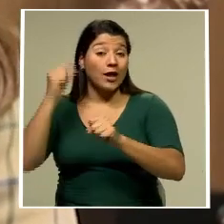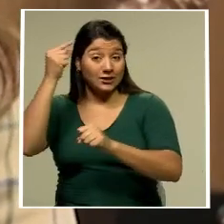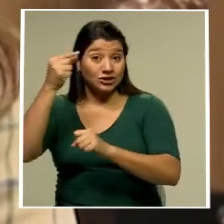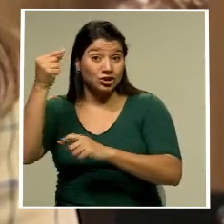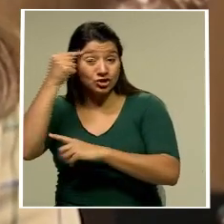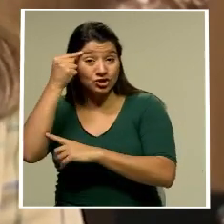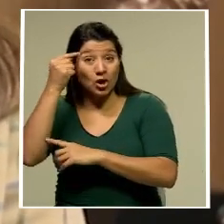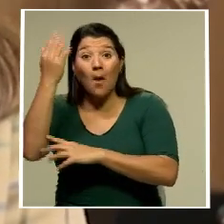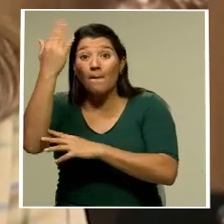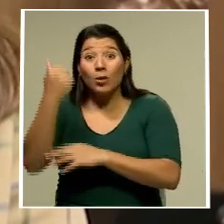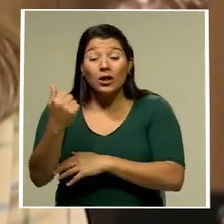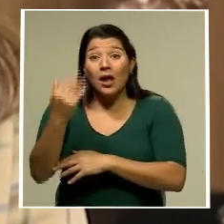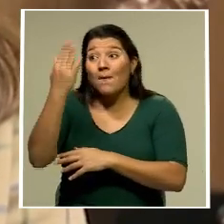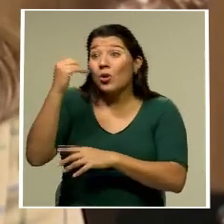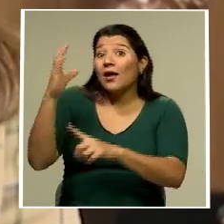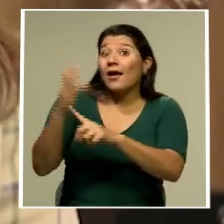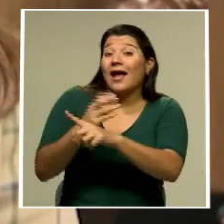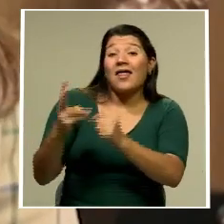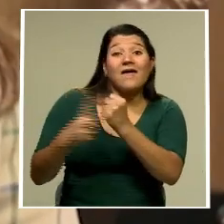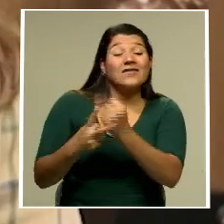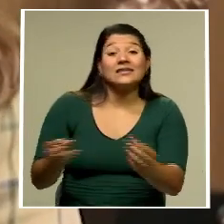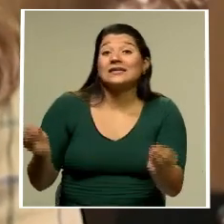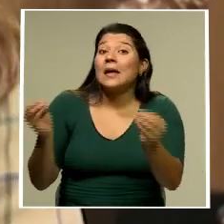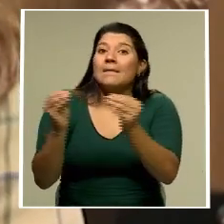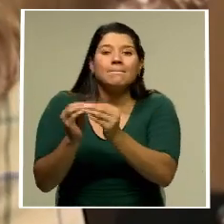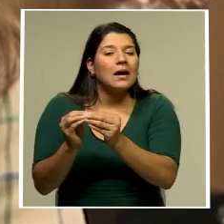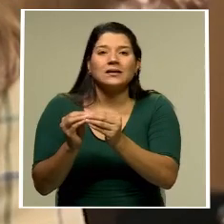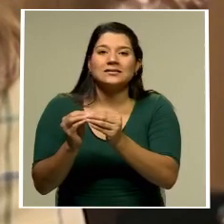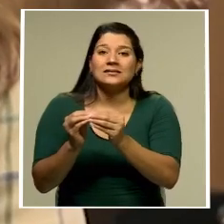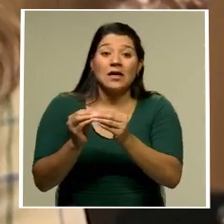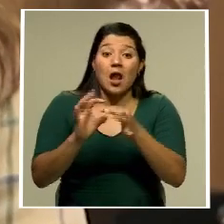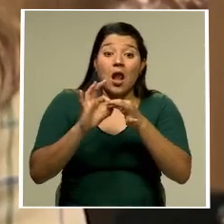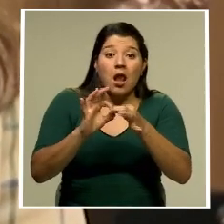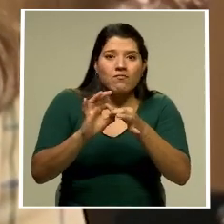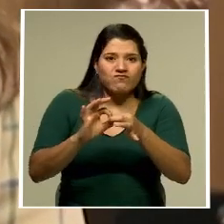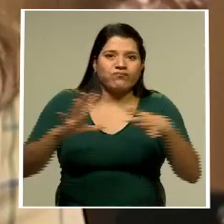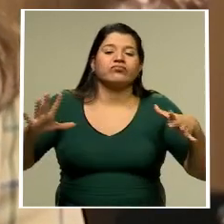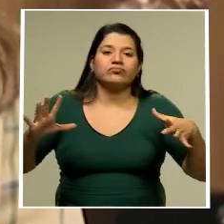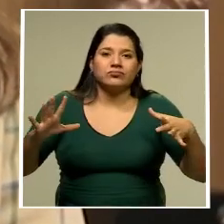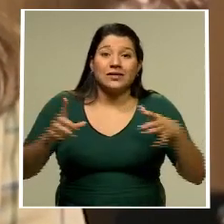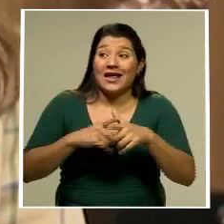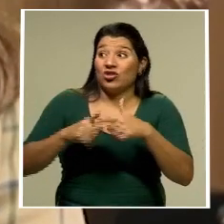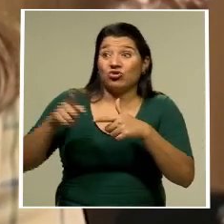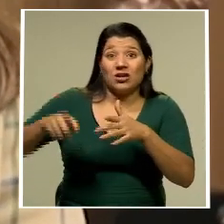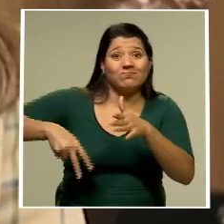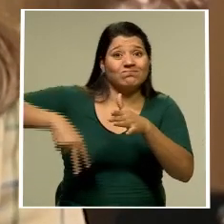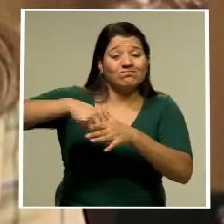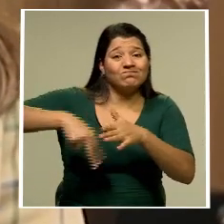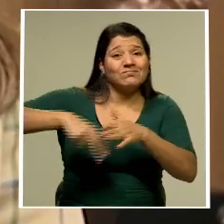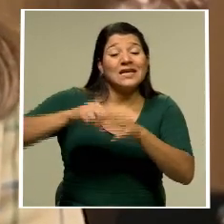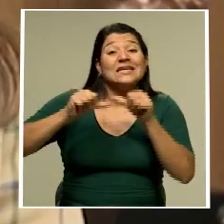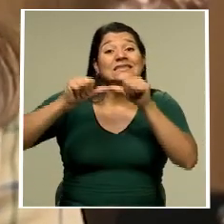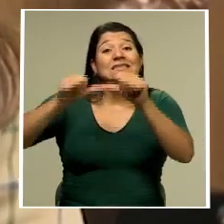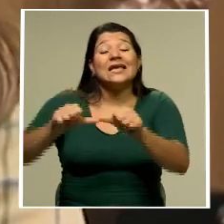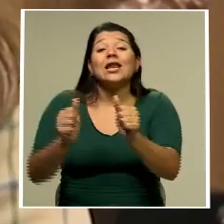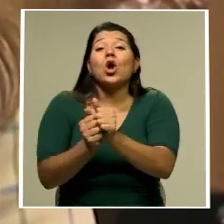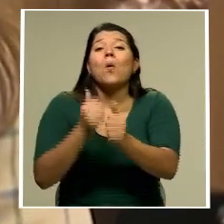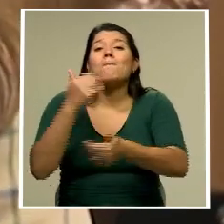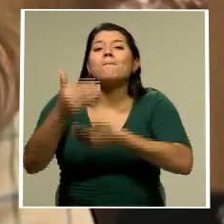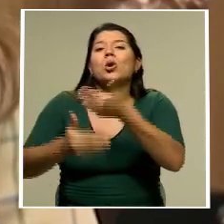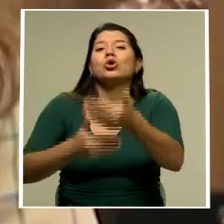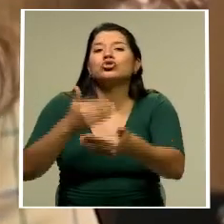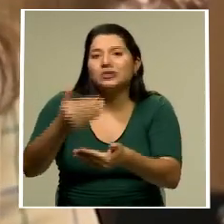desafortunadamente rompe cada vez más esas frágiles relaciones y se dificulta continuar adelante con una agenda que más bien